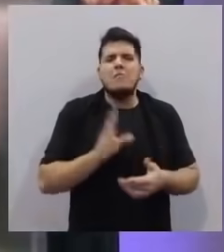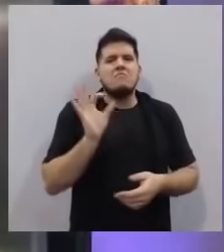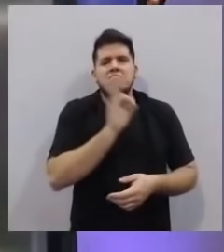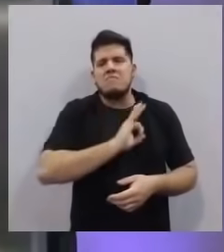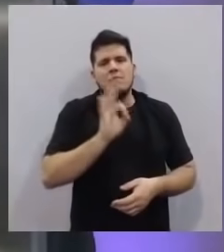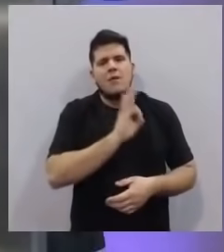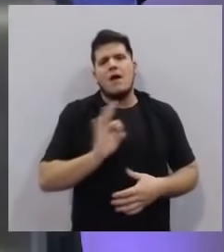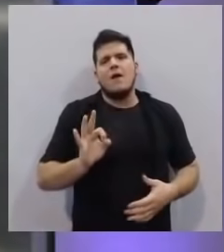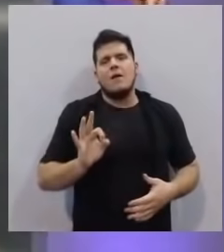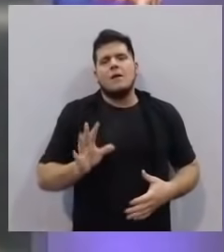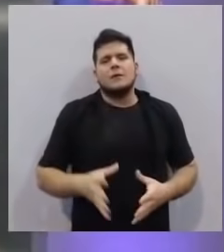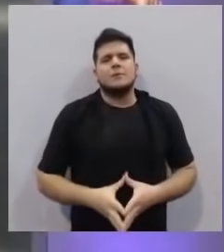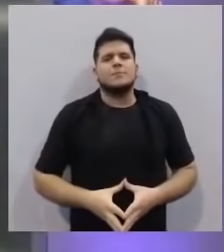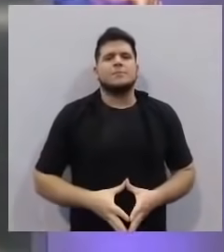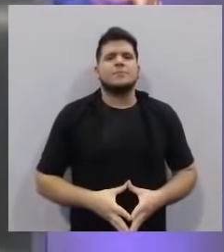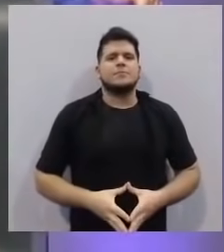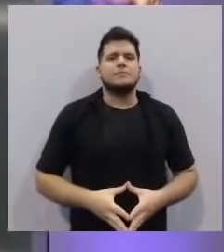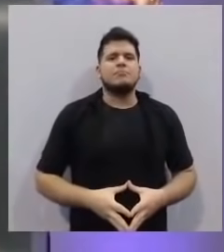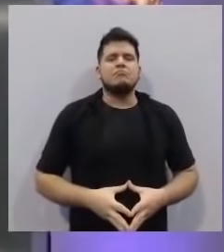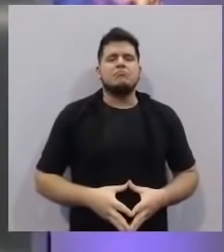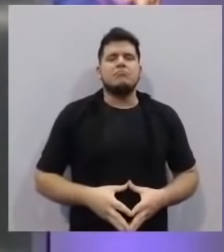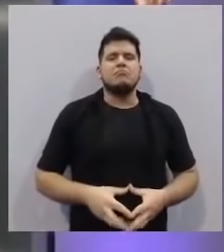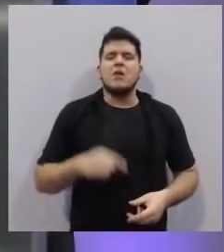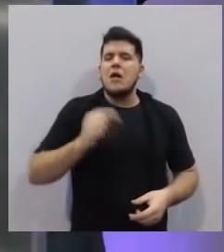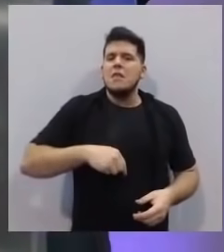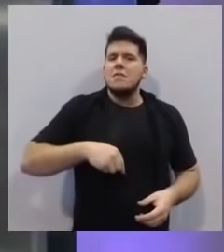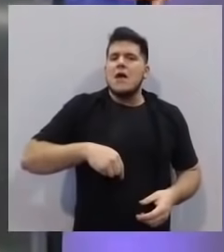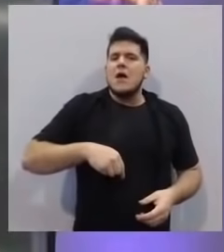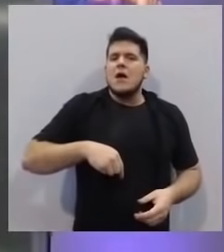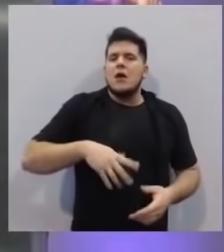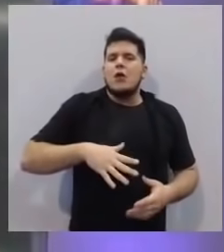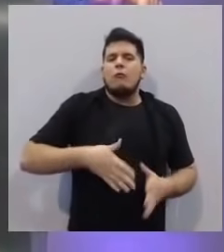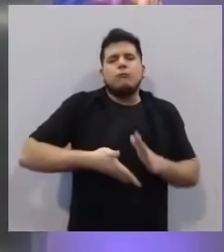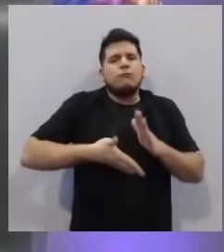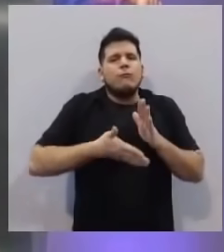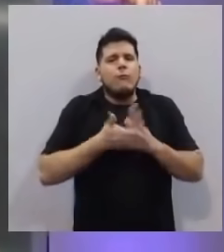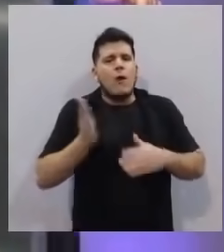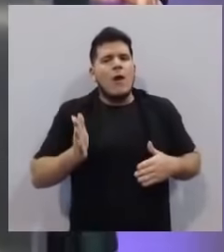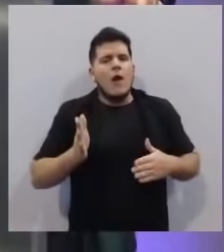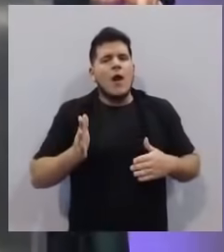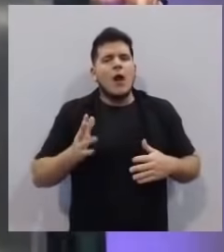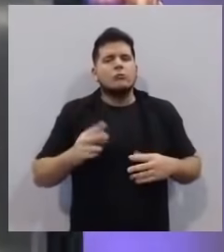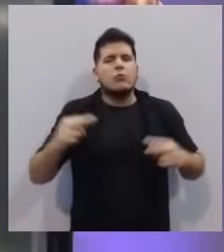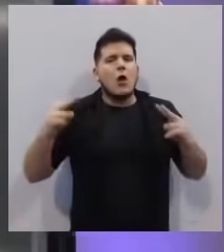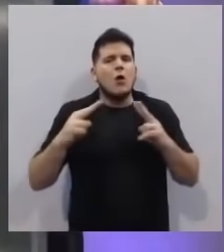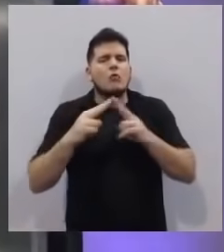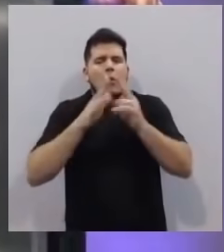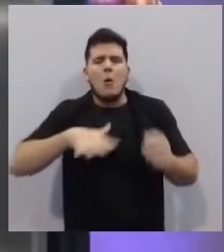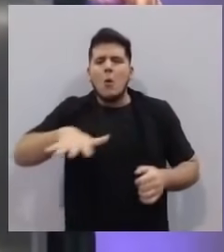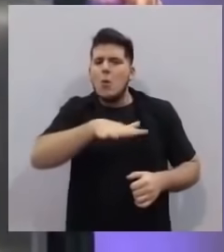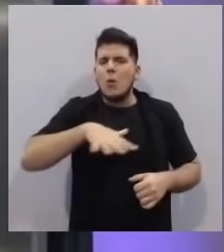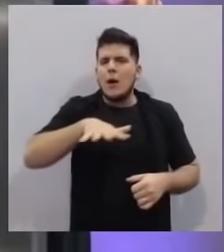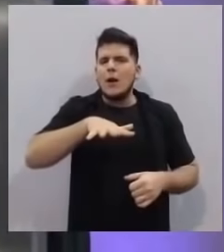hablar con los que cuidaban cerdos y decirle si es posible al menos lo que los cerdos